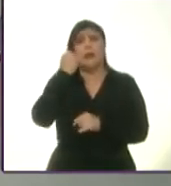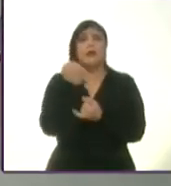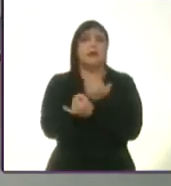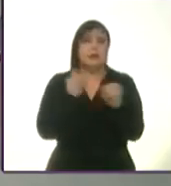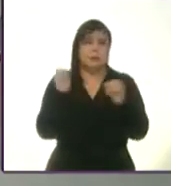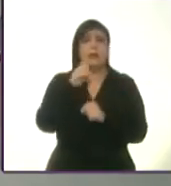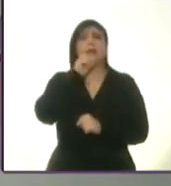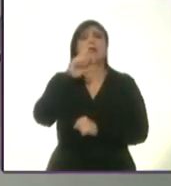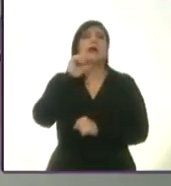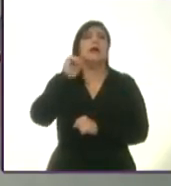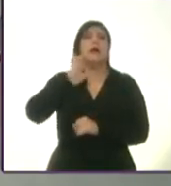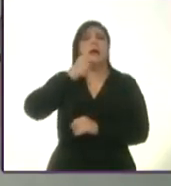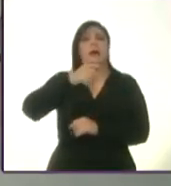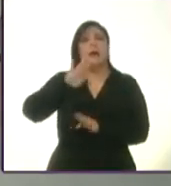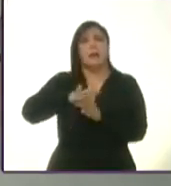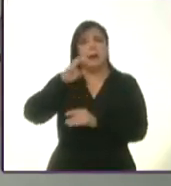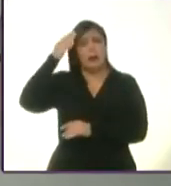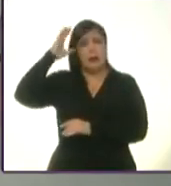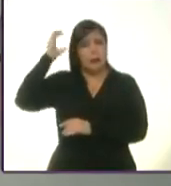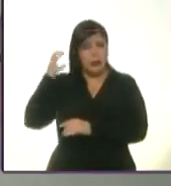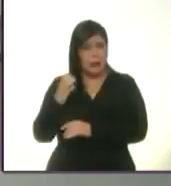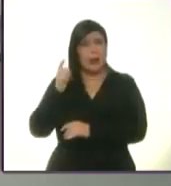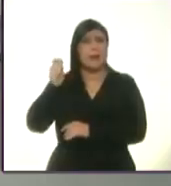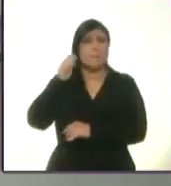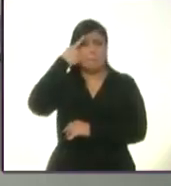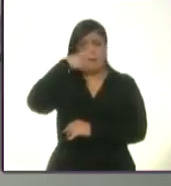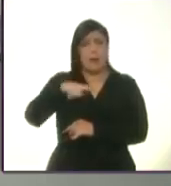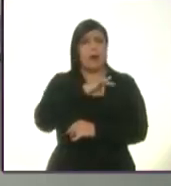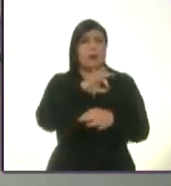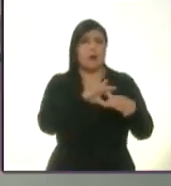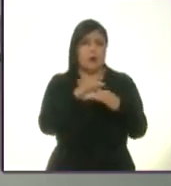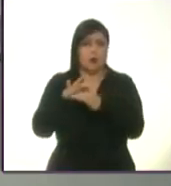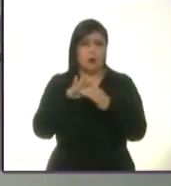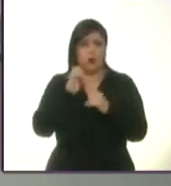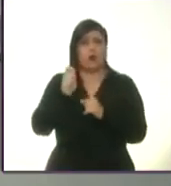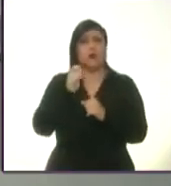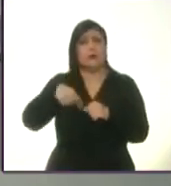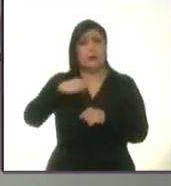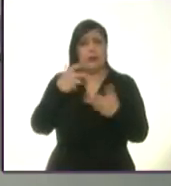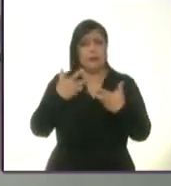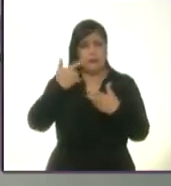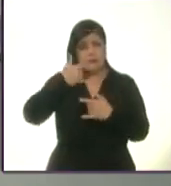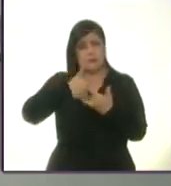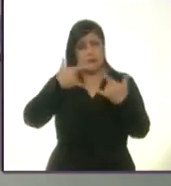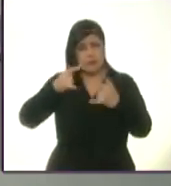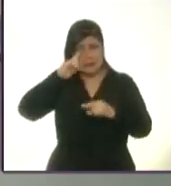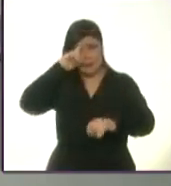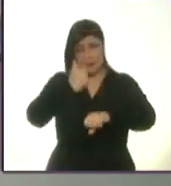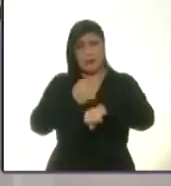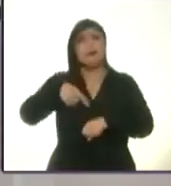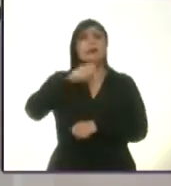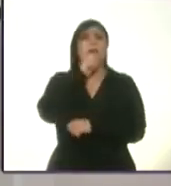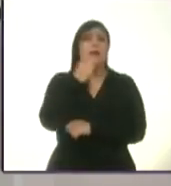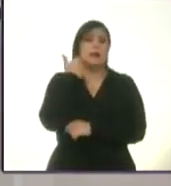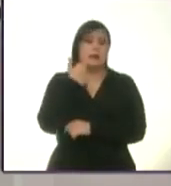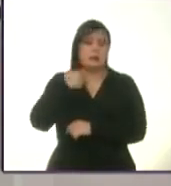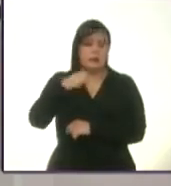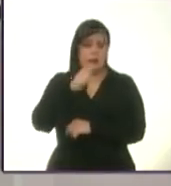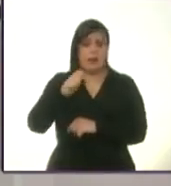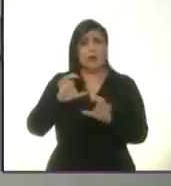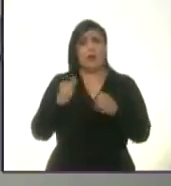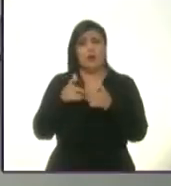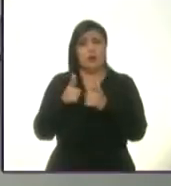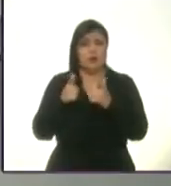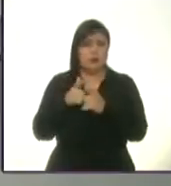claudia sheinbaum de la candidatura común juntos haremos historia y a marco rascón del partido humanista bienvenidos también